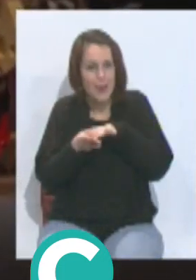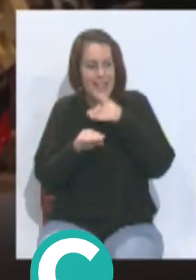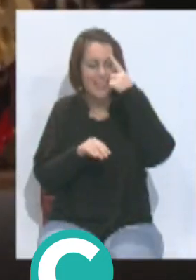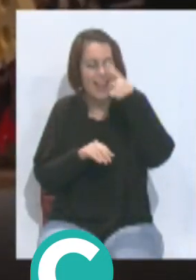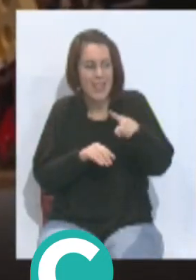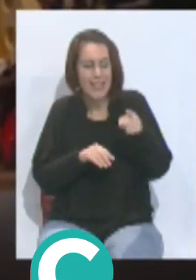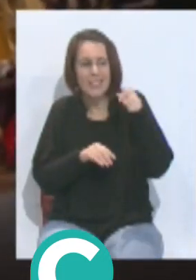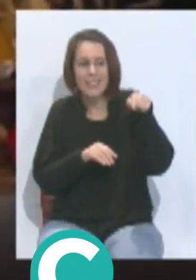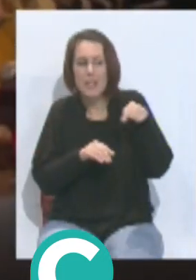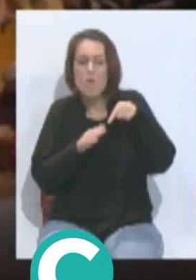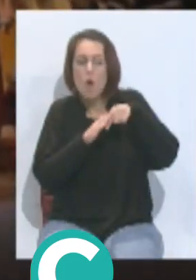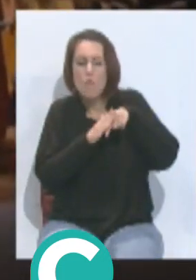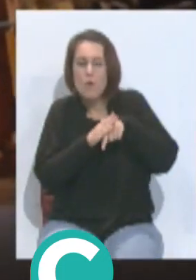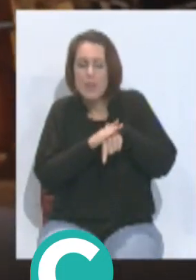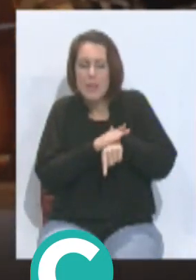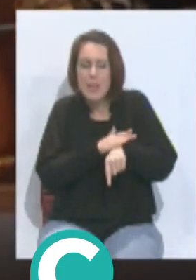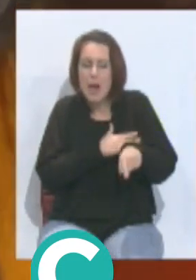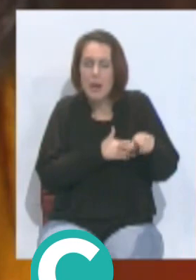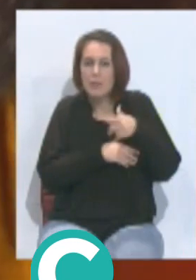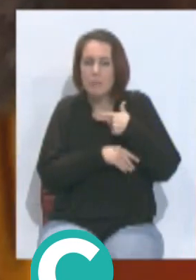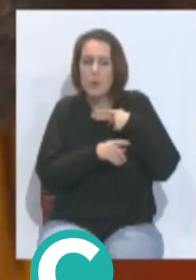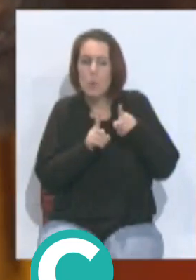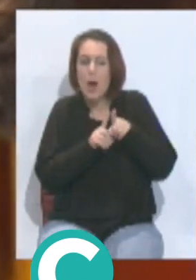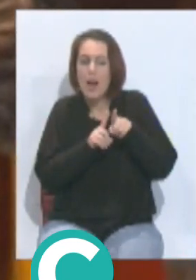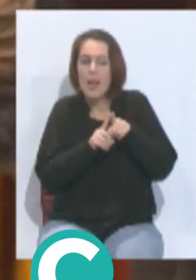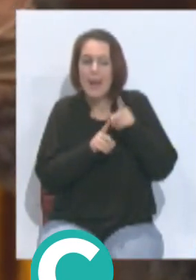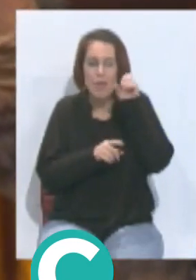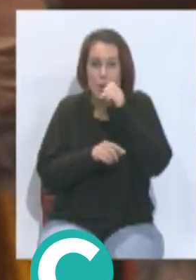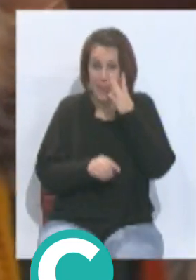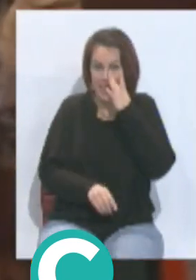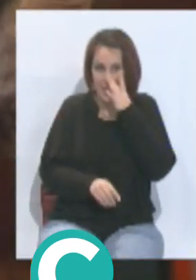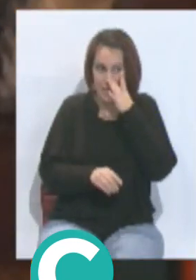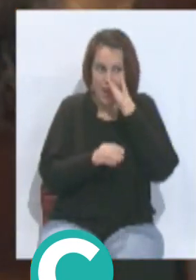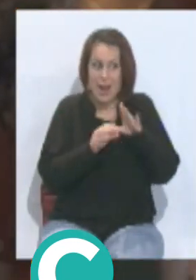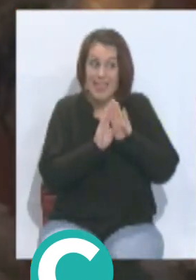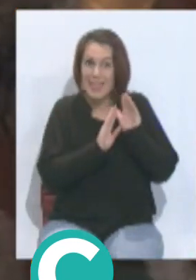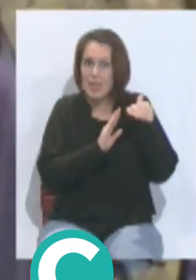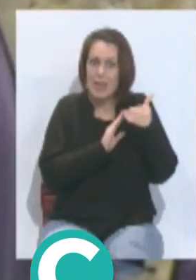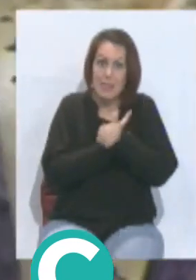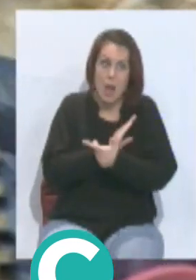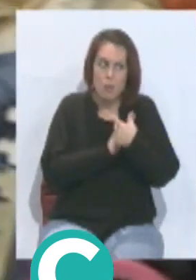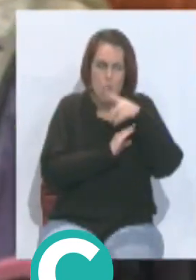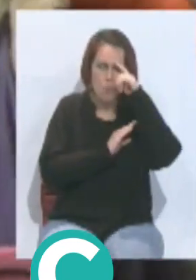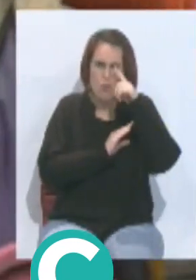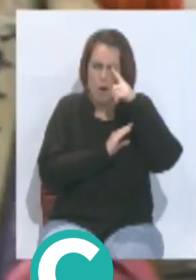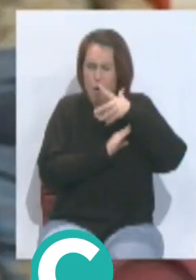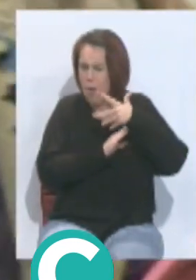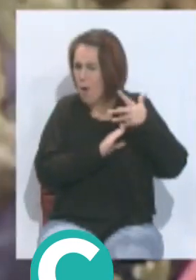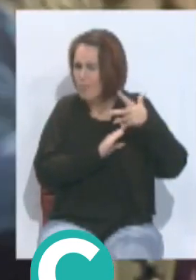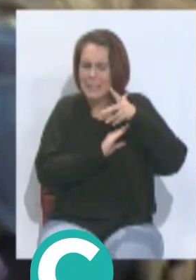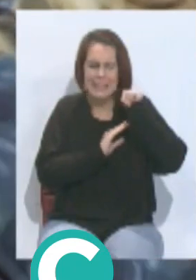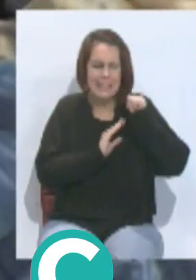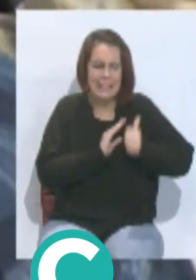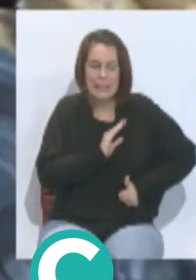saber apreciar en toda profundidad una copla de carnaval y saber todo lo que hay detrás, la enorme y riquísima cultura que hay